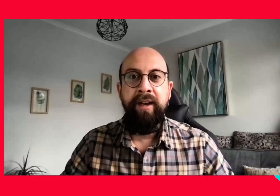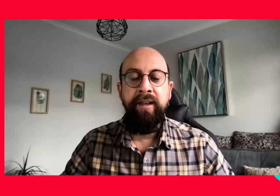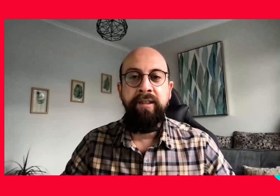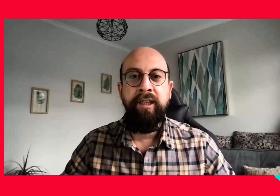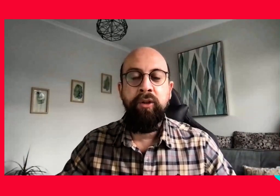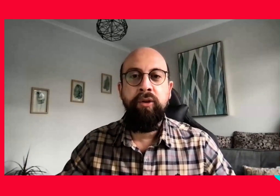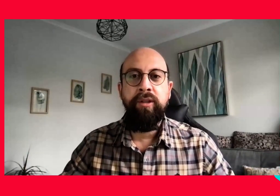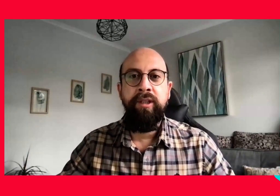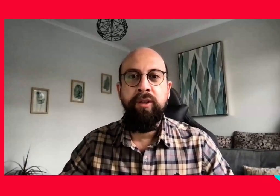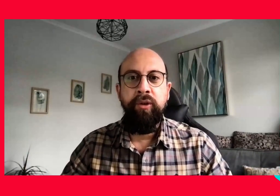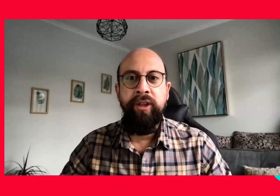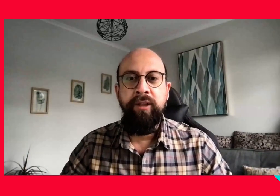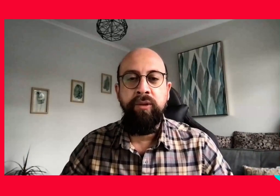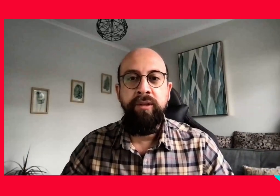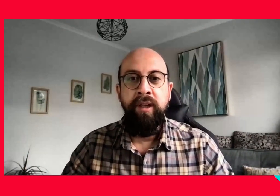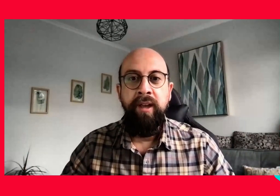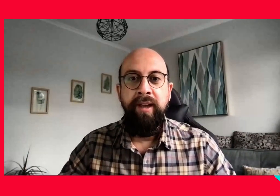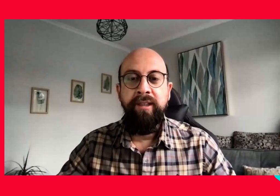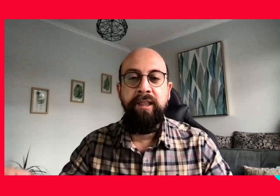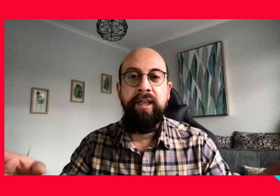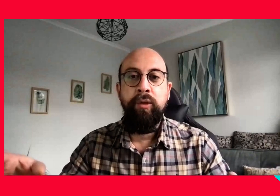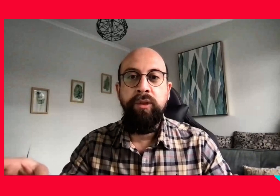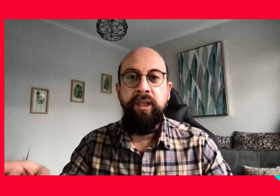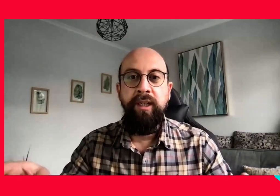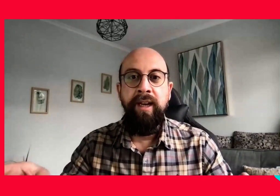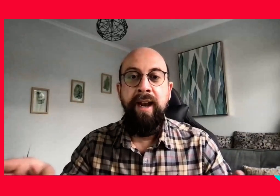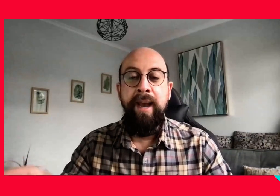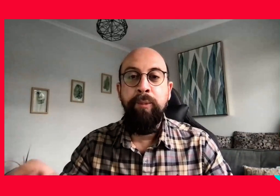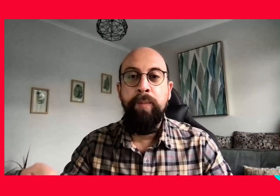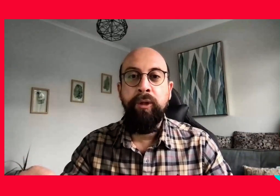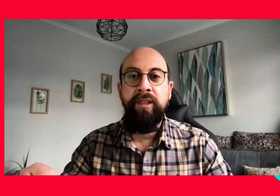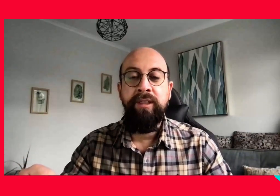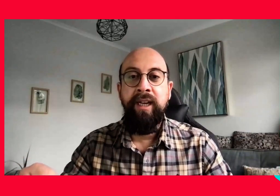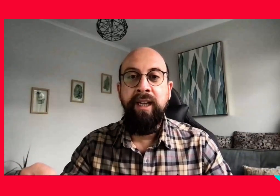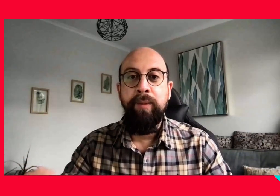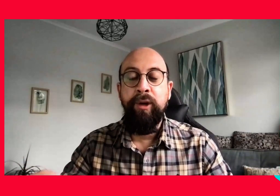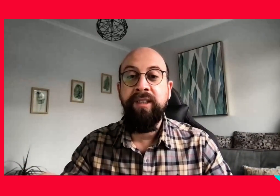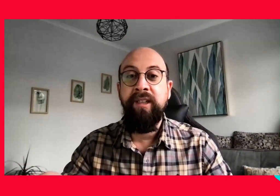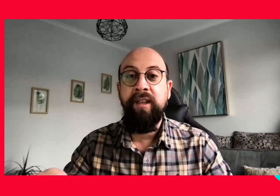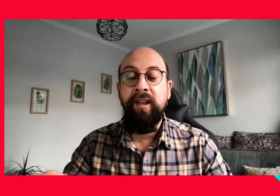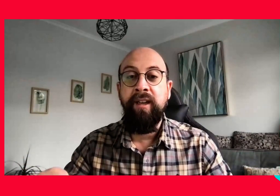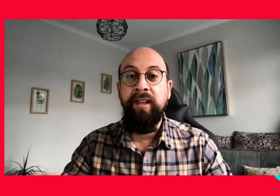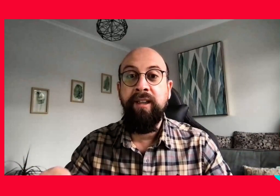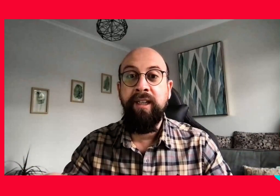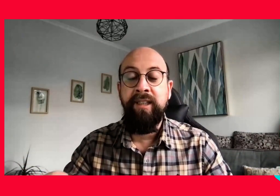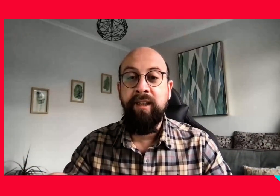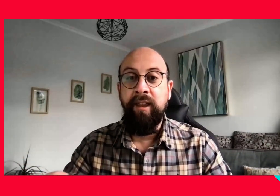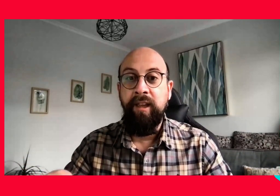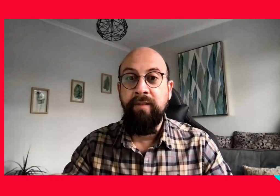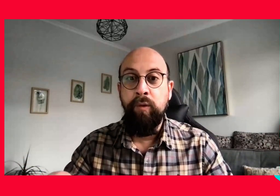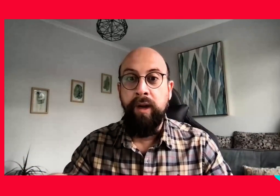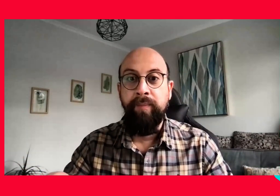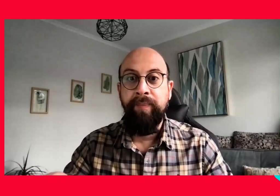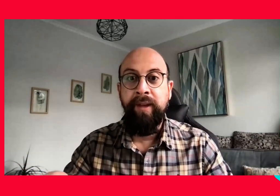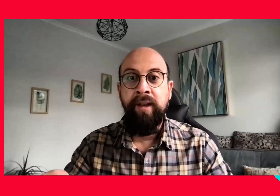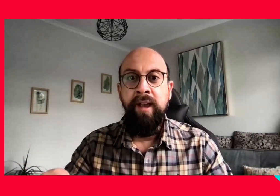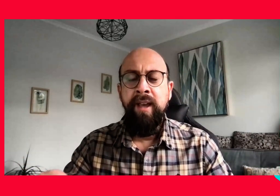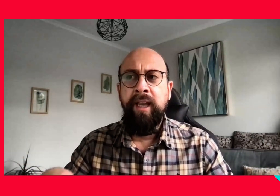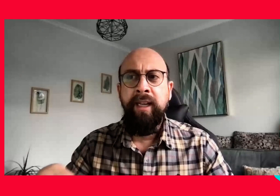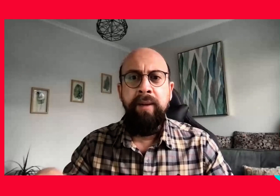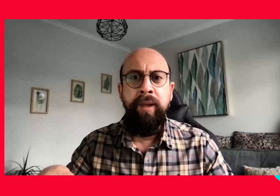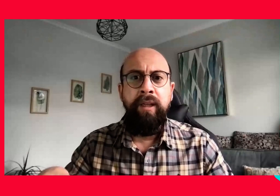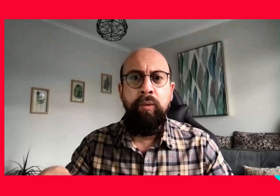a mirar si estos datos se traducen en cambios potenciales que puedan ser interesantes de evaluar,